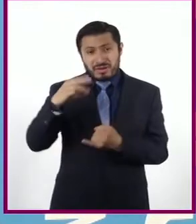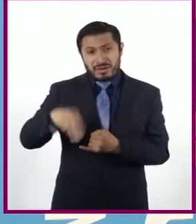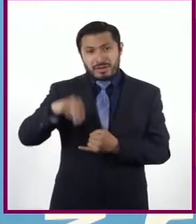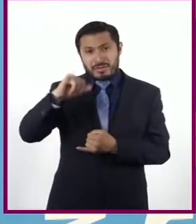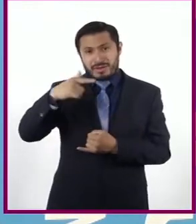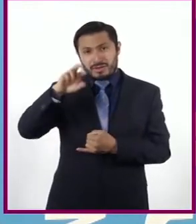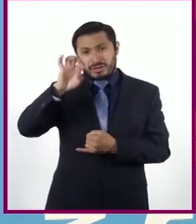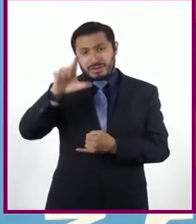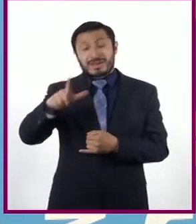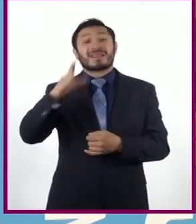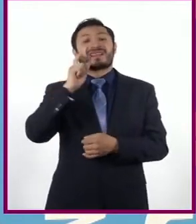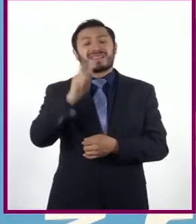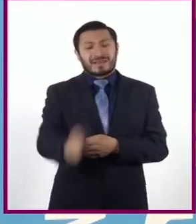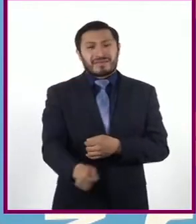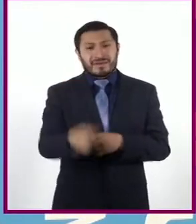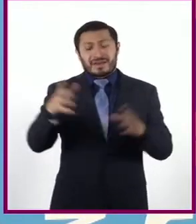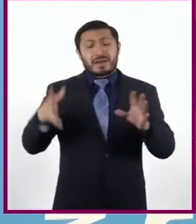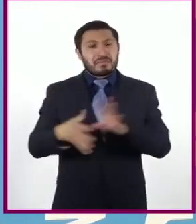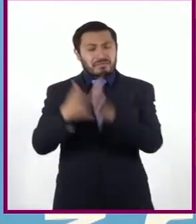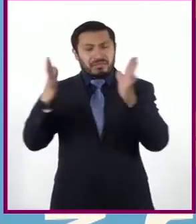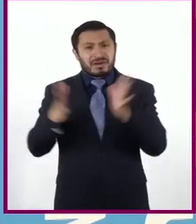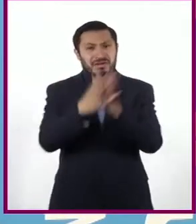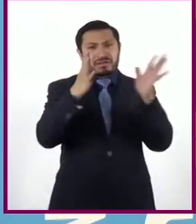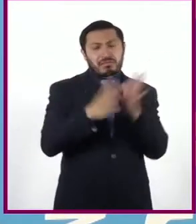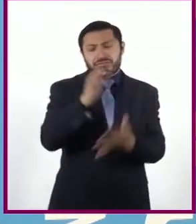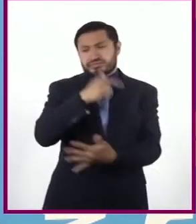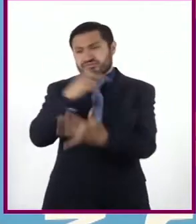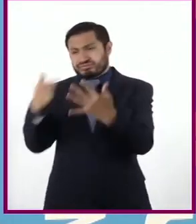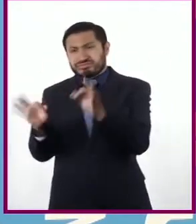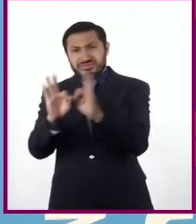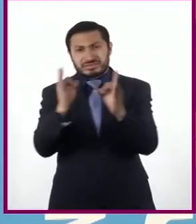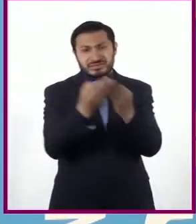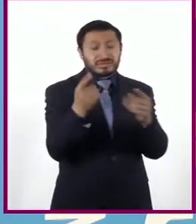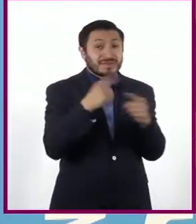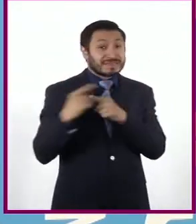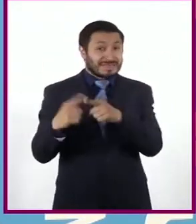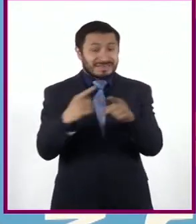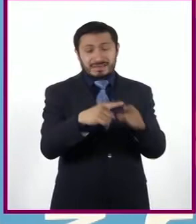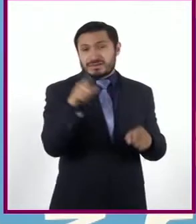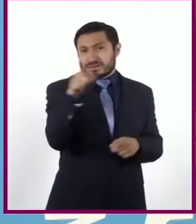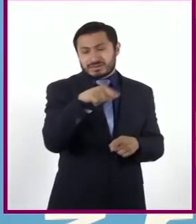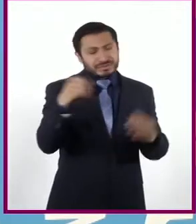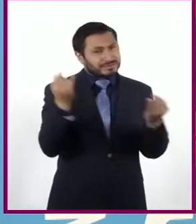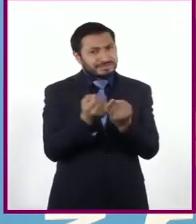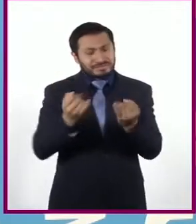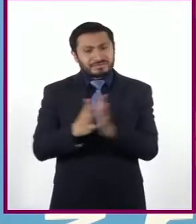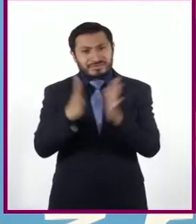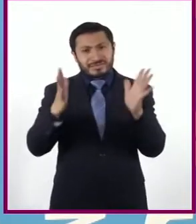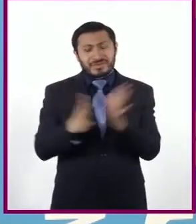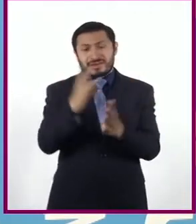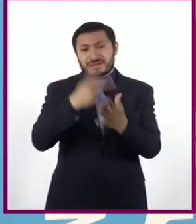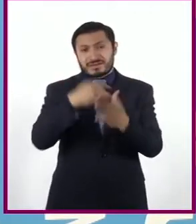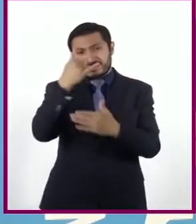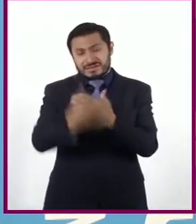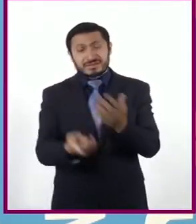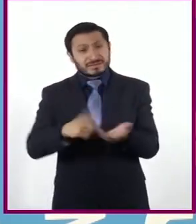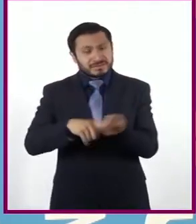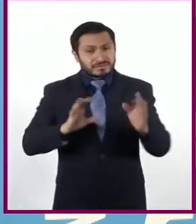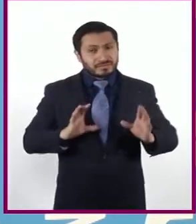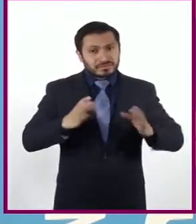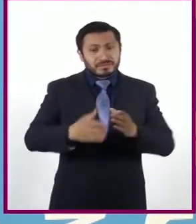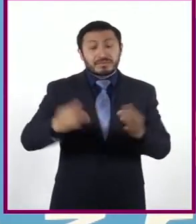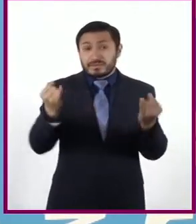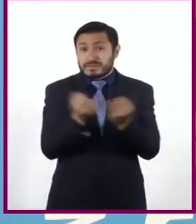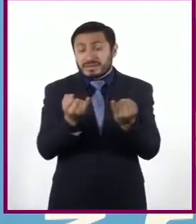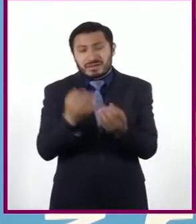participar por todos los medios. De este modo, ustedes pueden participar en diferentes proyectos de su comunidad y en